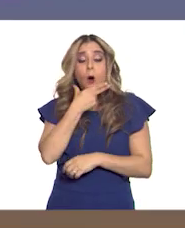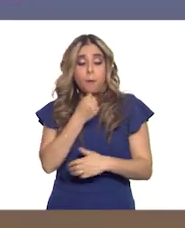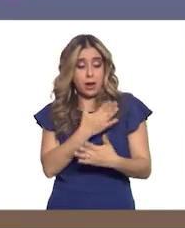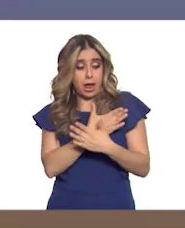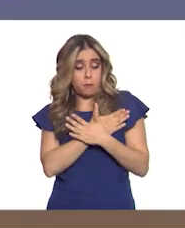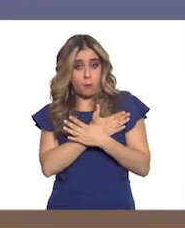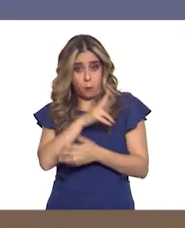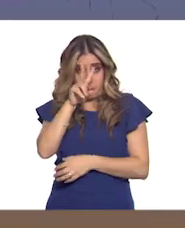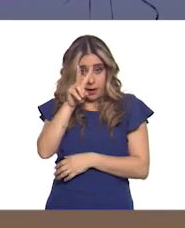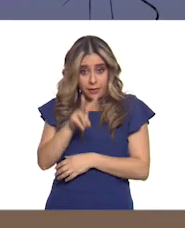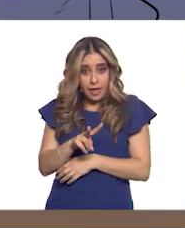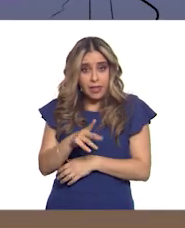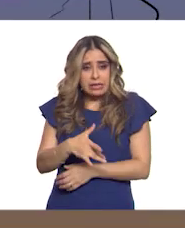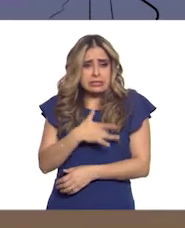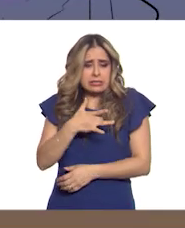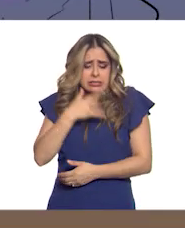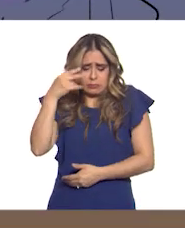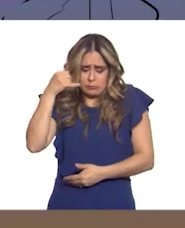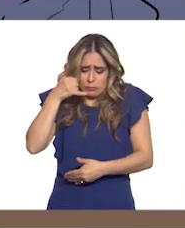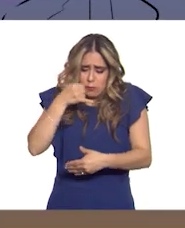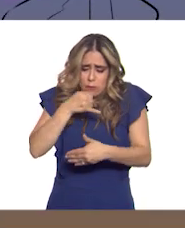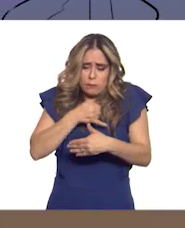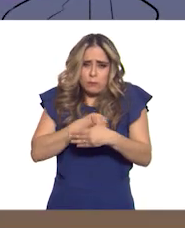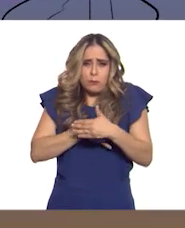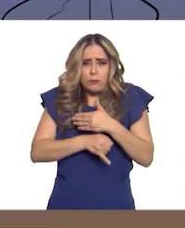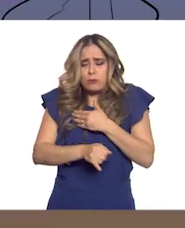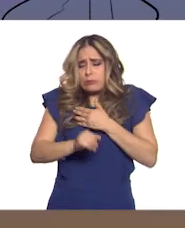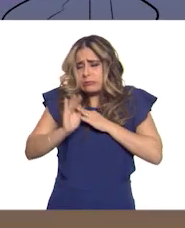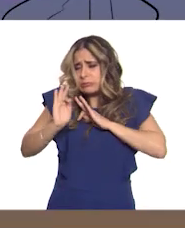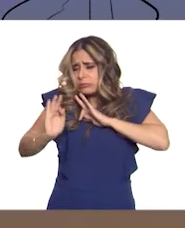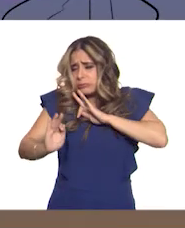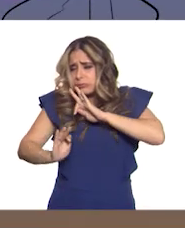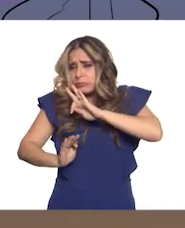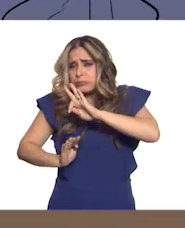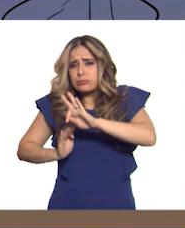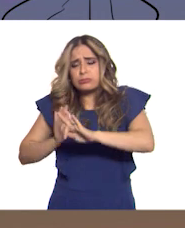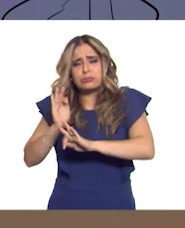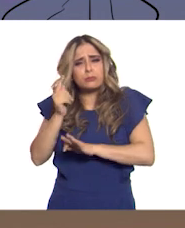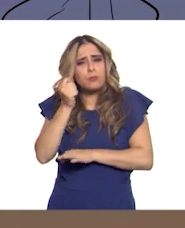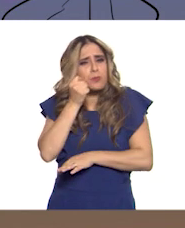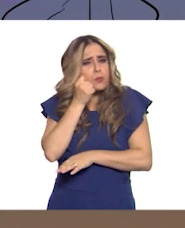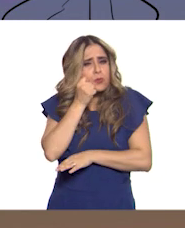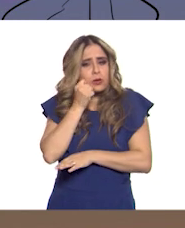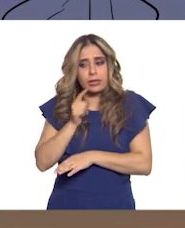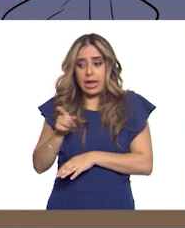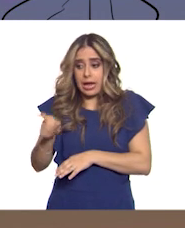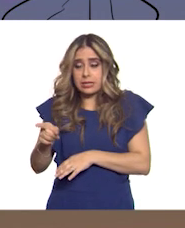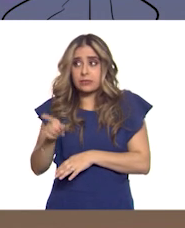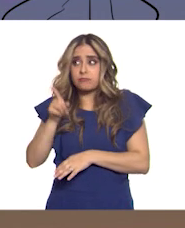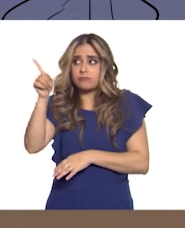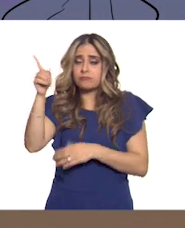su pasión lo penetra todo y es capaz de traspasar la tierra. Ella